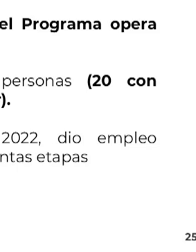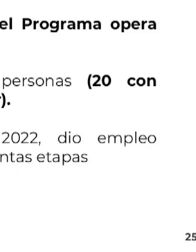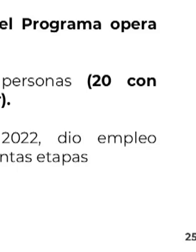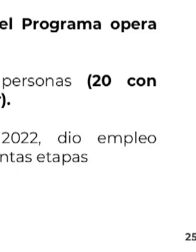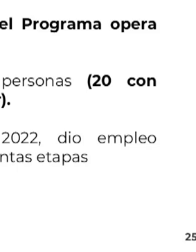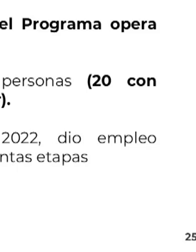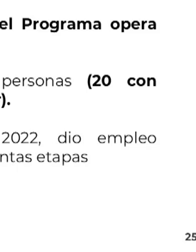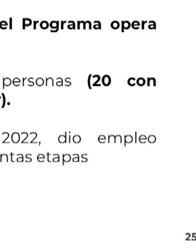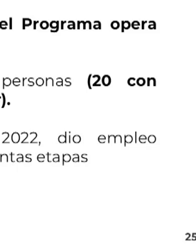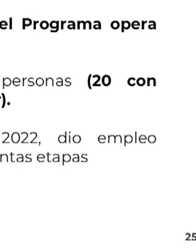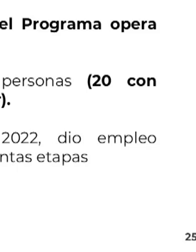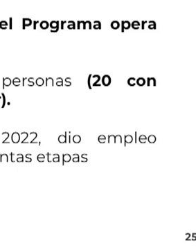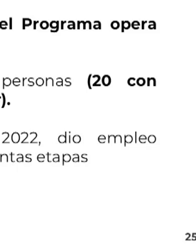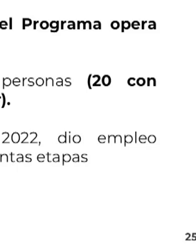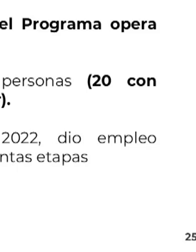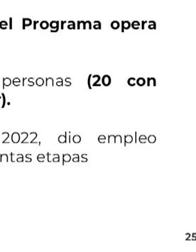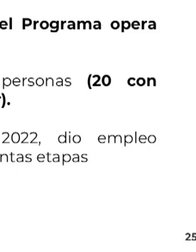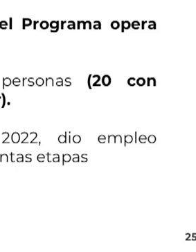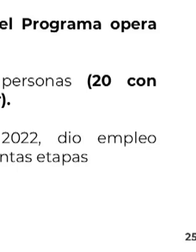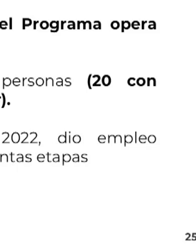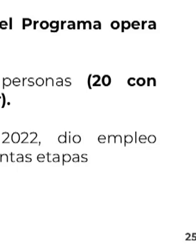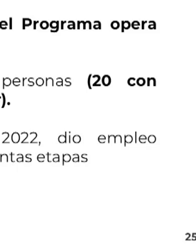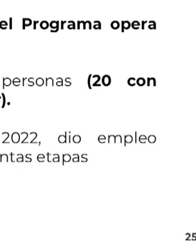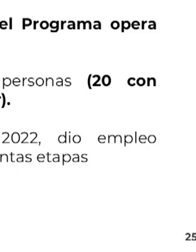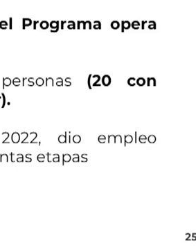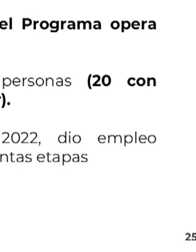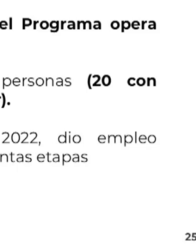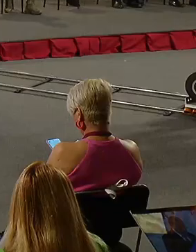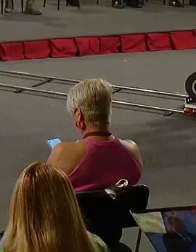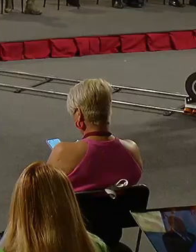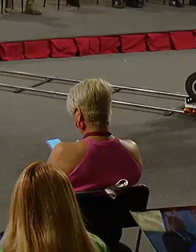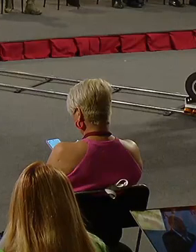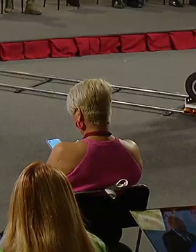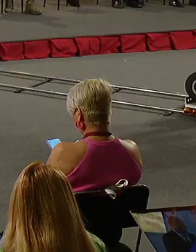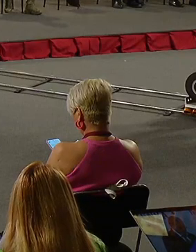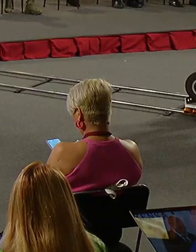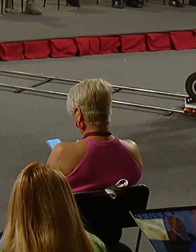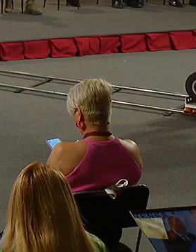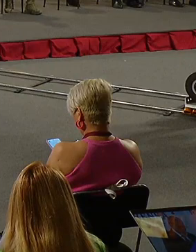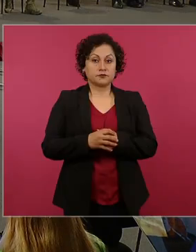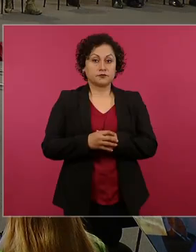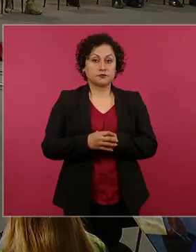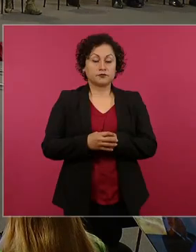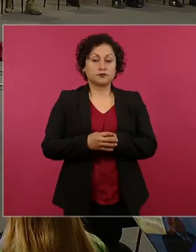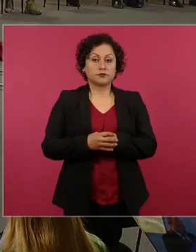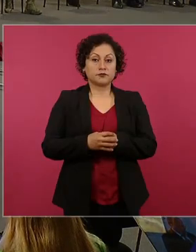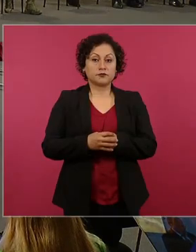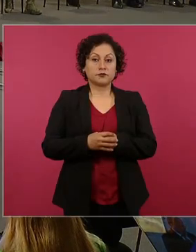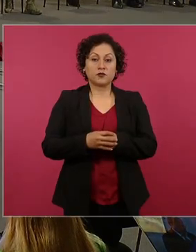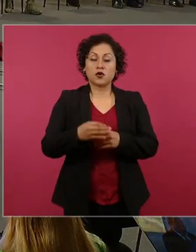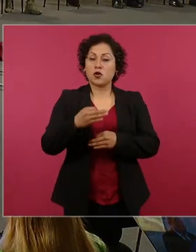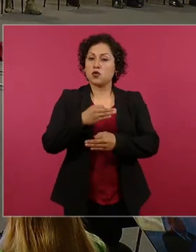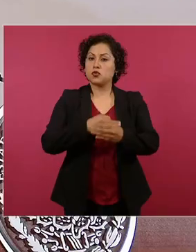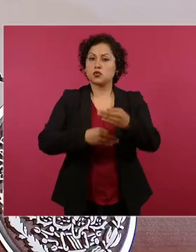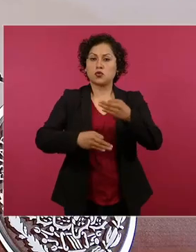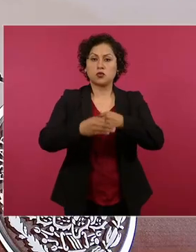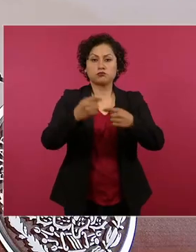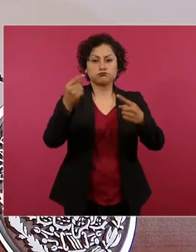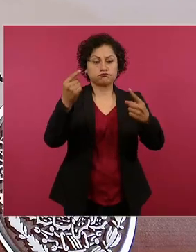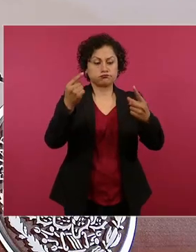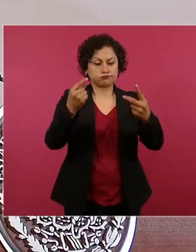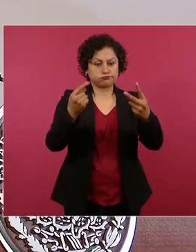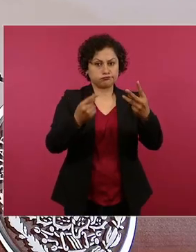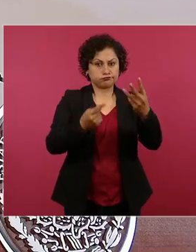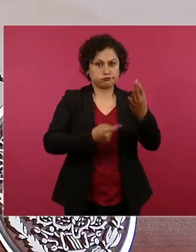de que todas estas acciones y todas estas inversiones fueron señaladas y